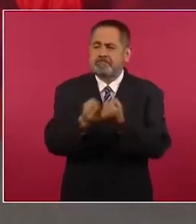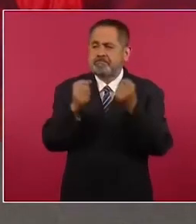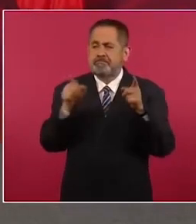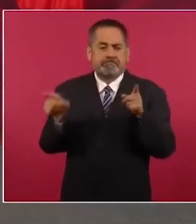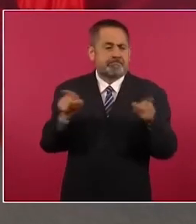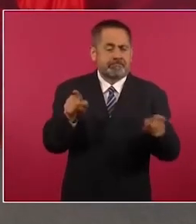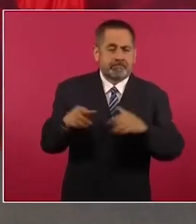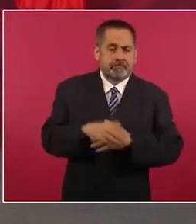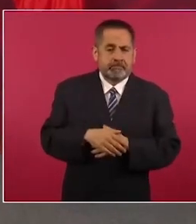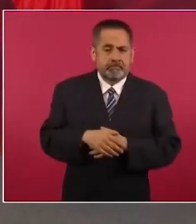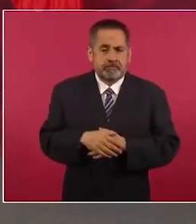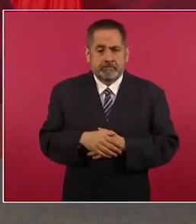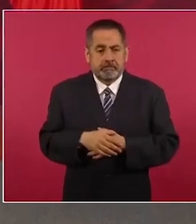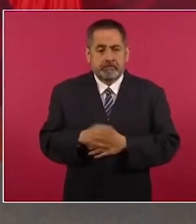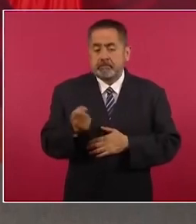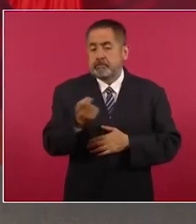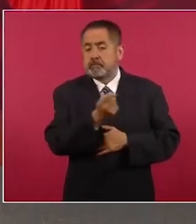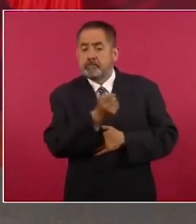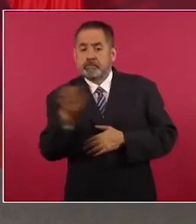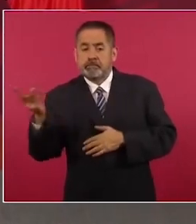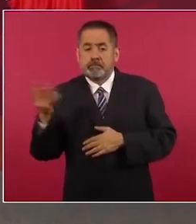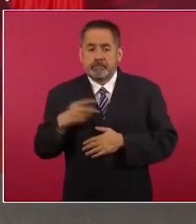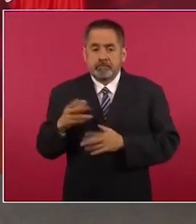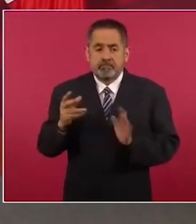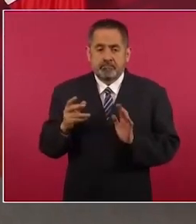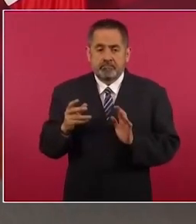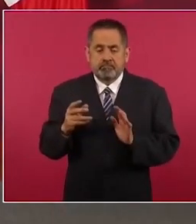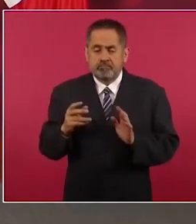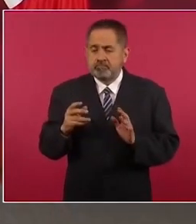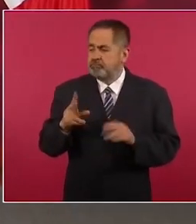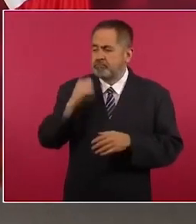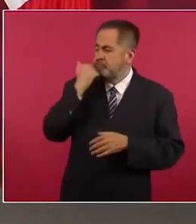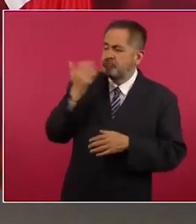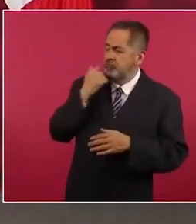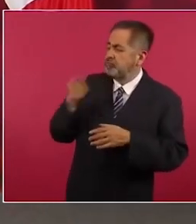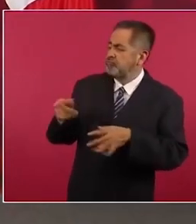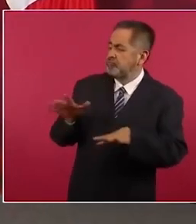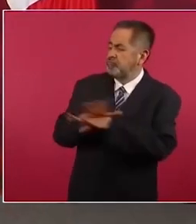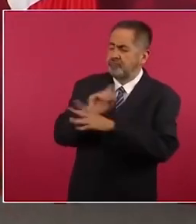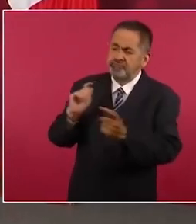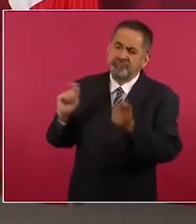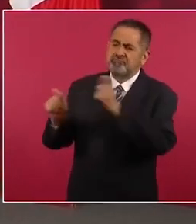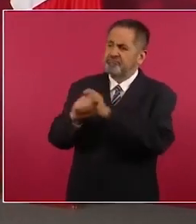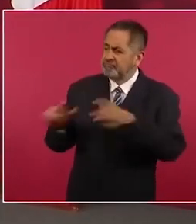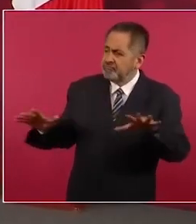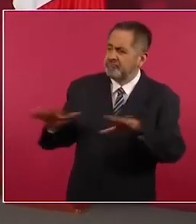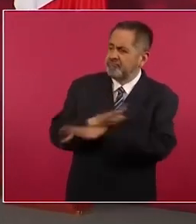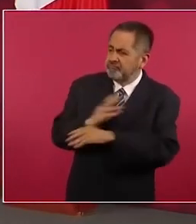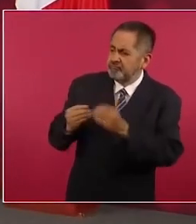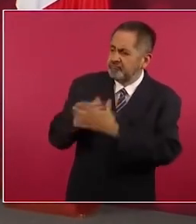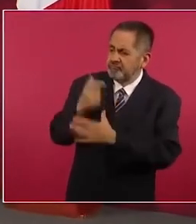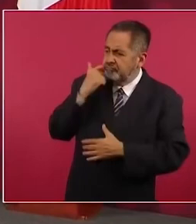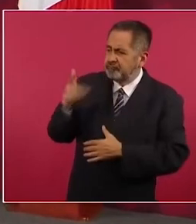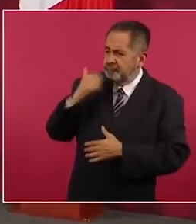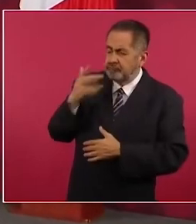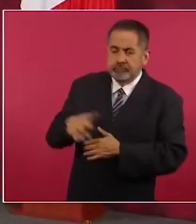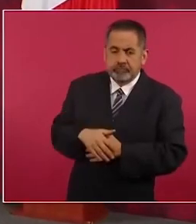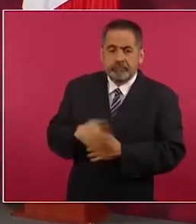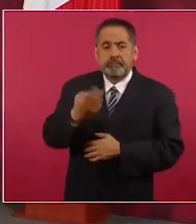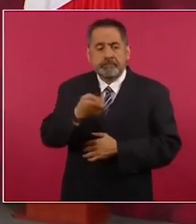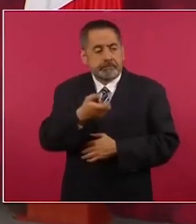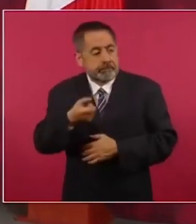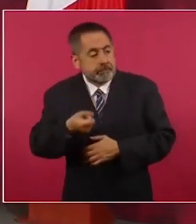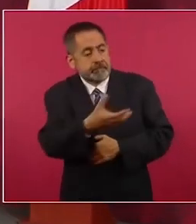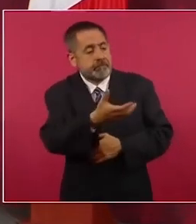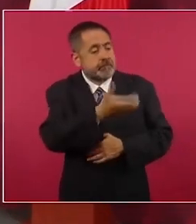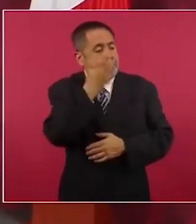Hay quienes se oponen a las transformaciones, a los cambios. Por eso se les llama conservadores,